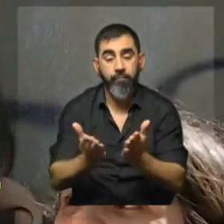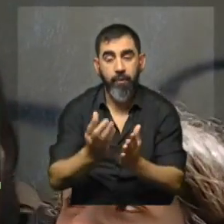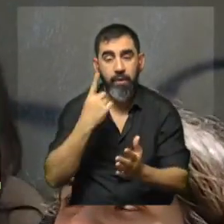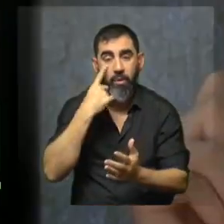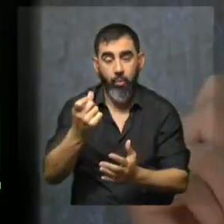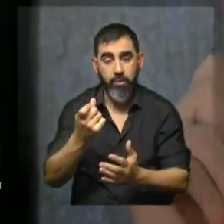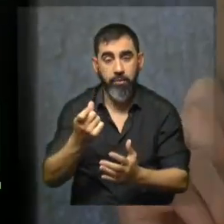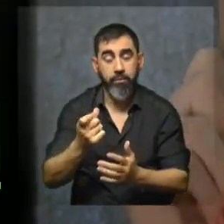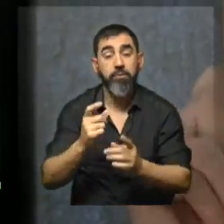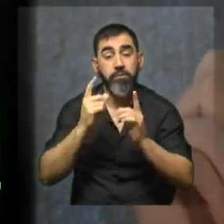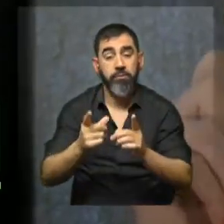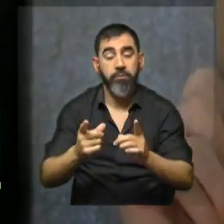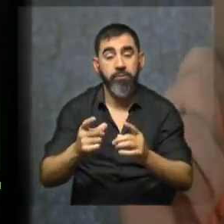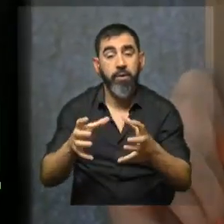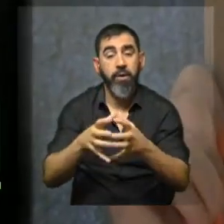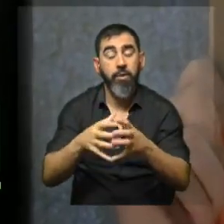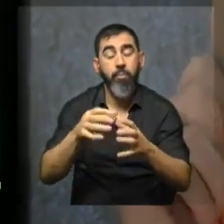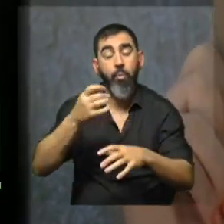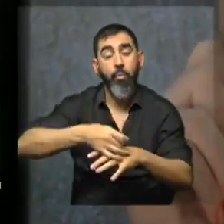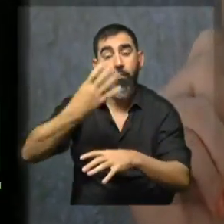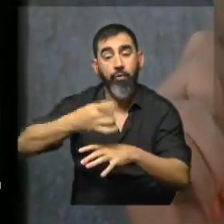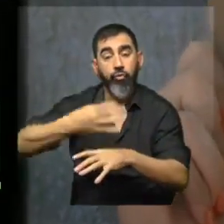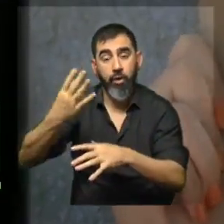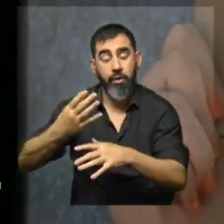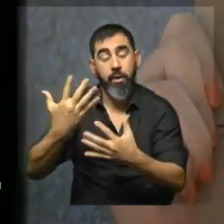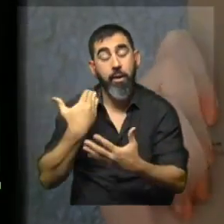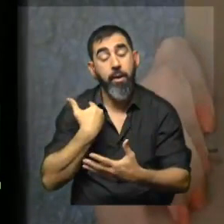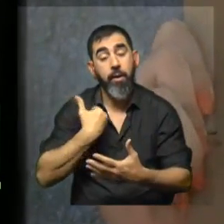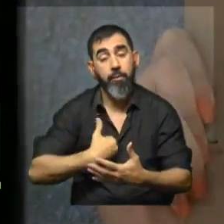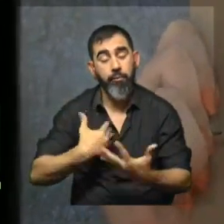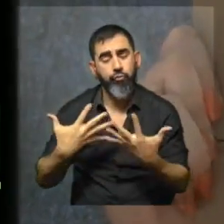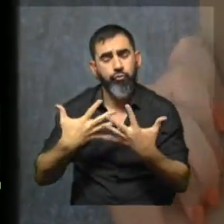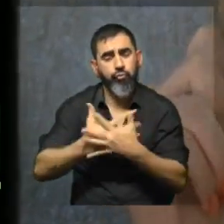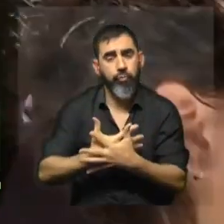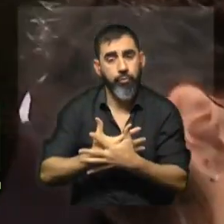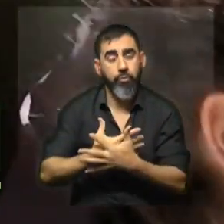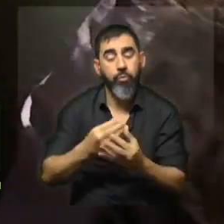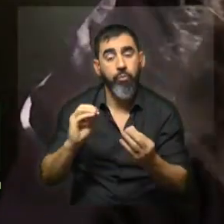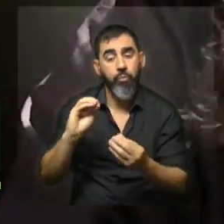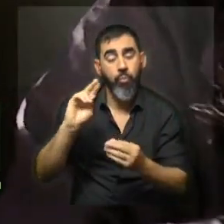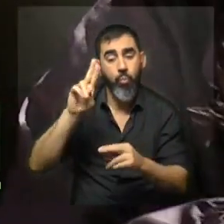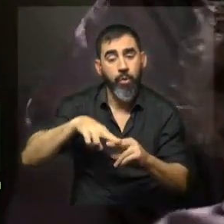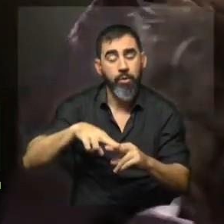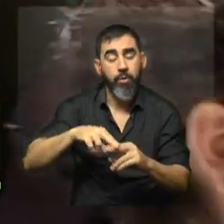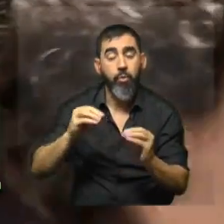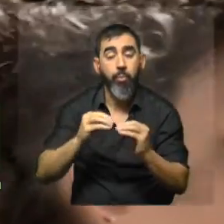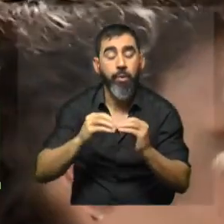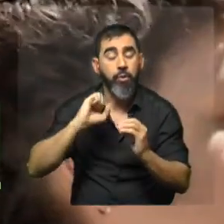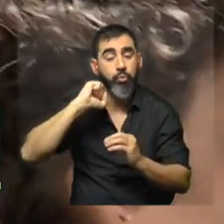cuenta, además de los equipos multidisciplinarios. Lamentablemente hemos sufrido una pérdida de una compañera a causa del suicidio